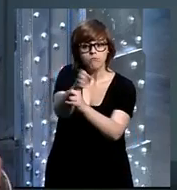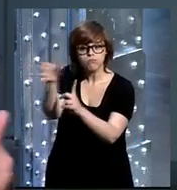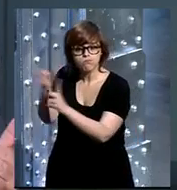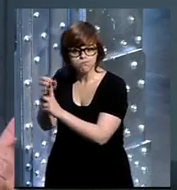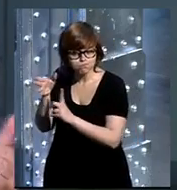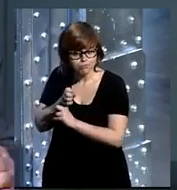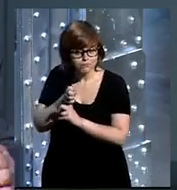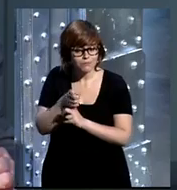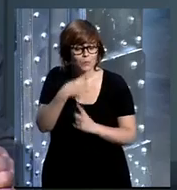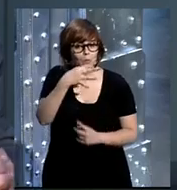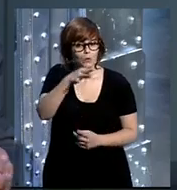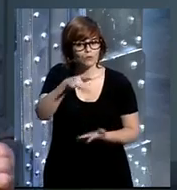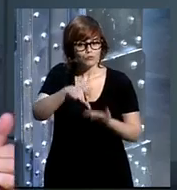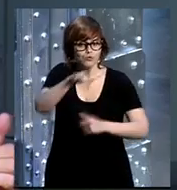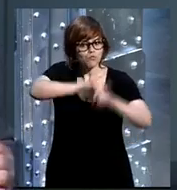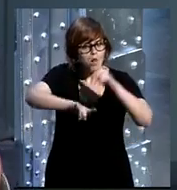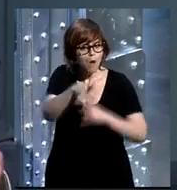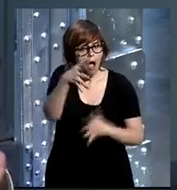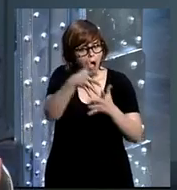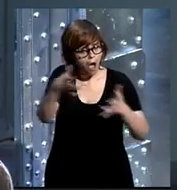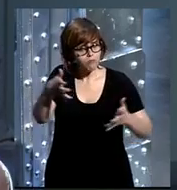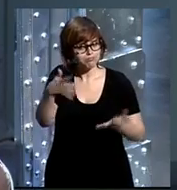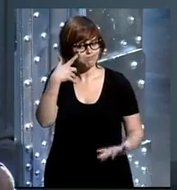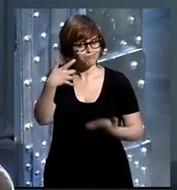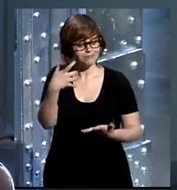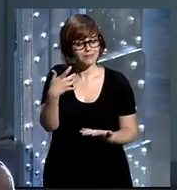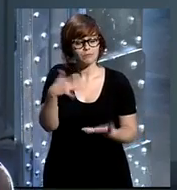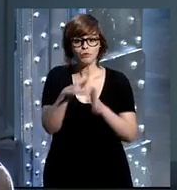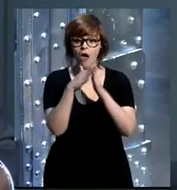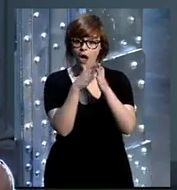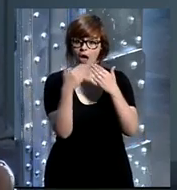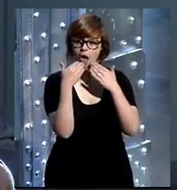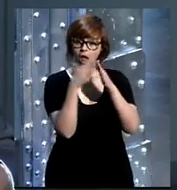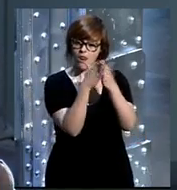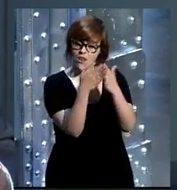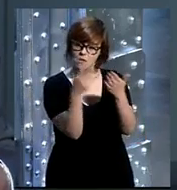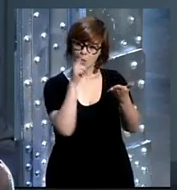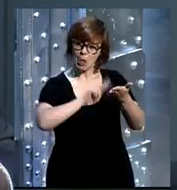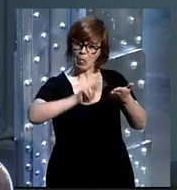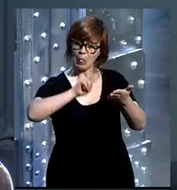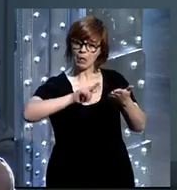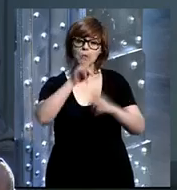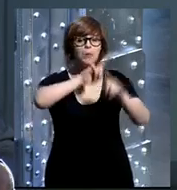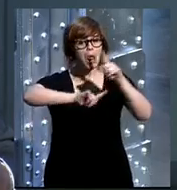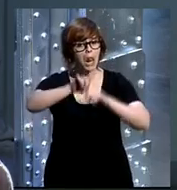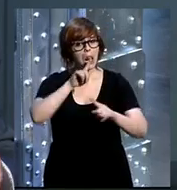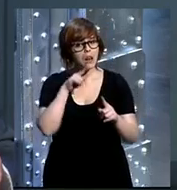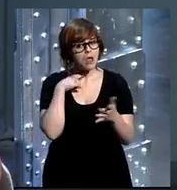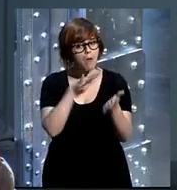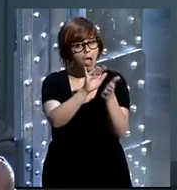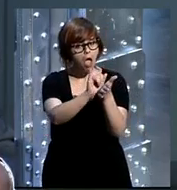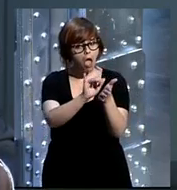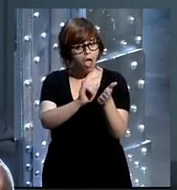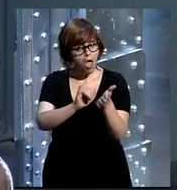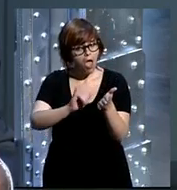tenemos ante un problema, digamos, muy relevante. Bueno, pues en el libro van a ver, digamos, todo este tipo de problemáticas y sobre todo